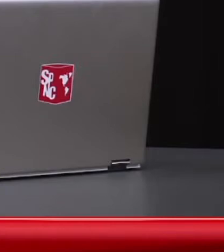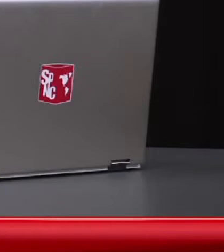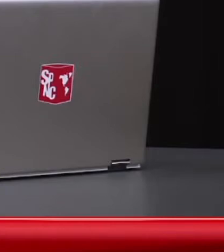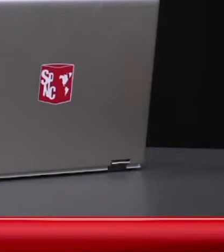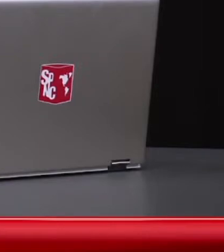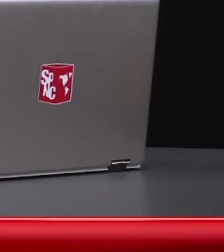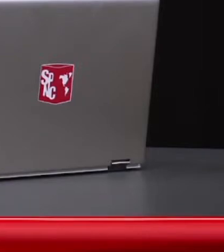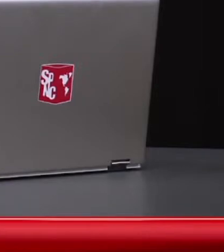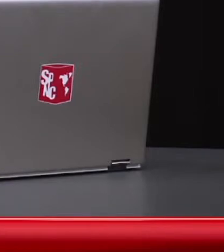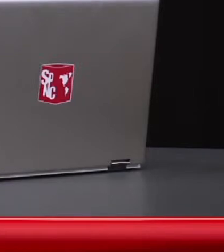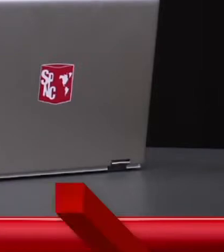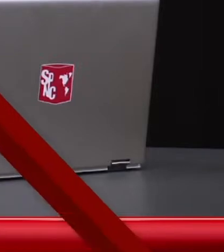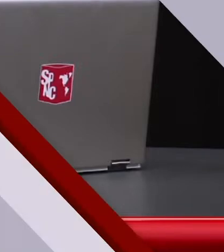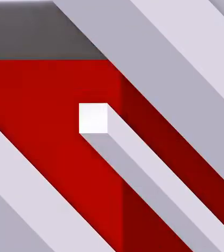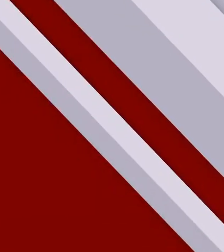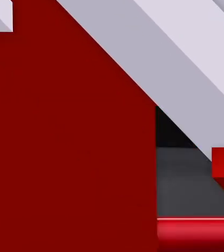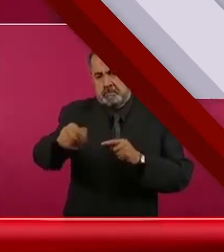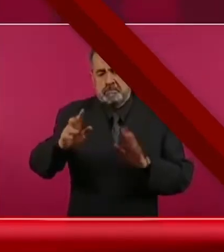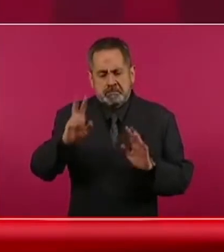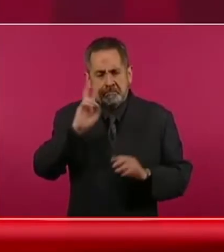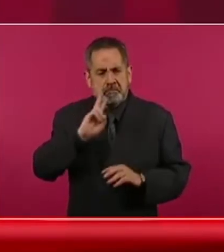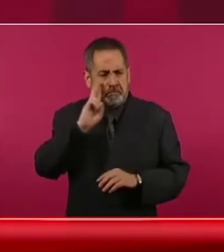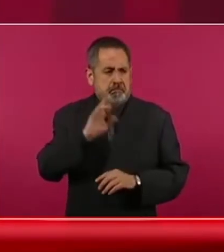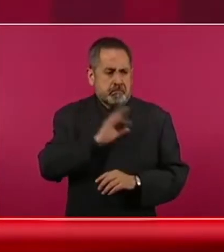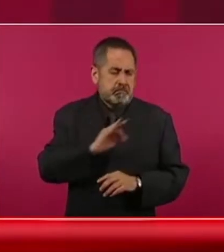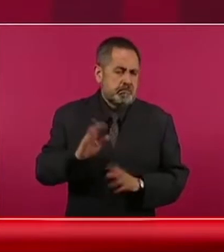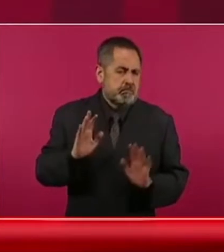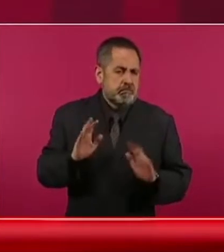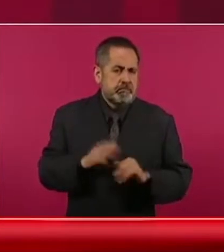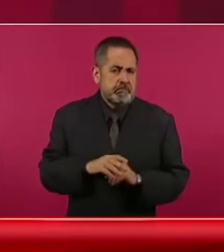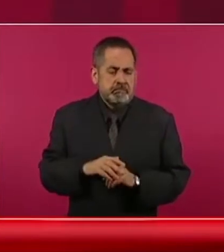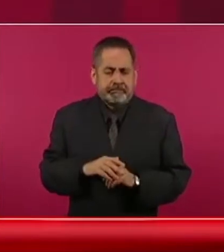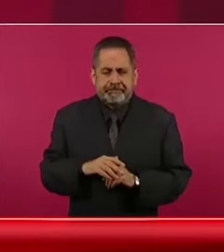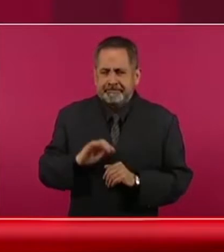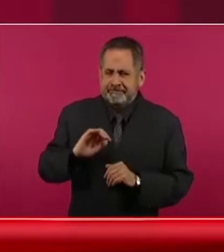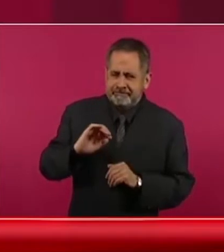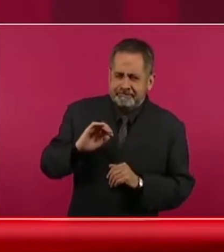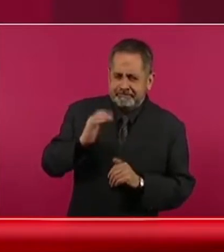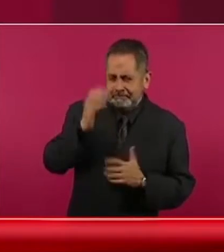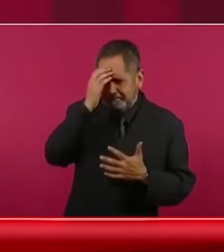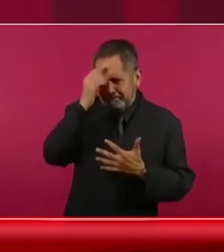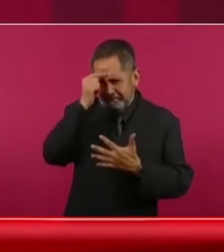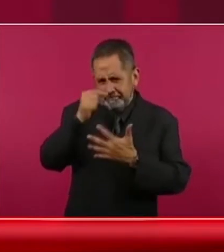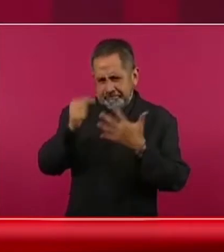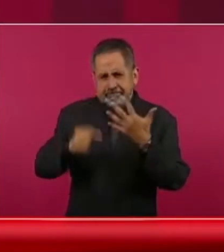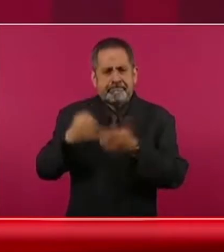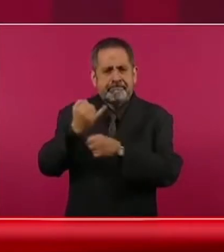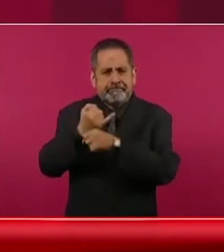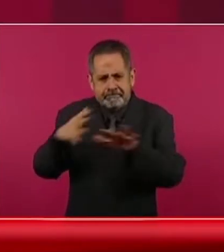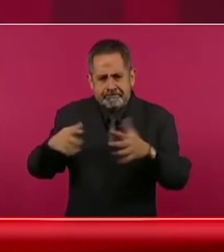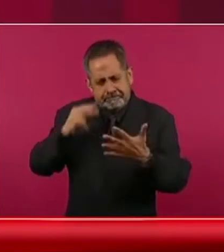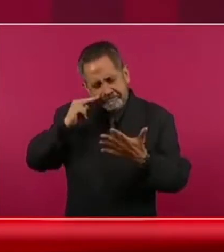esta mañana desde Palacio Nacional. Para conocer el informe,